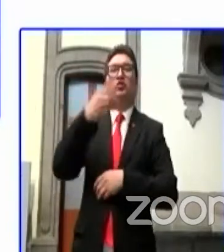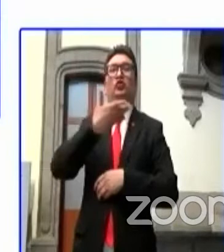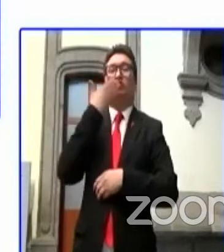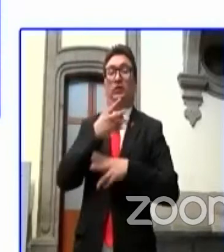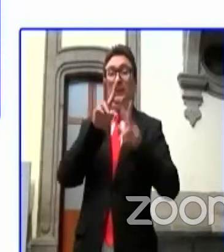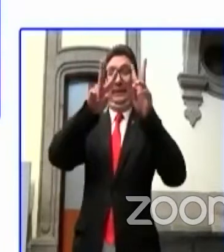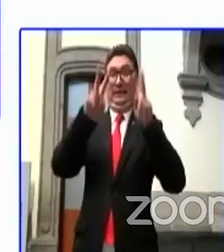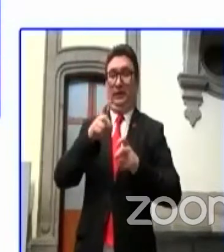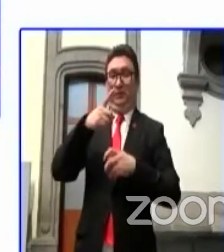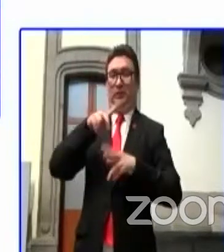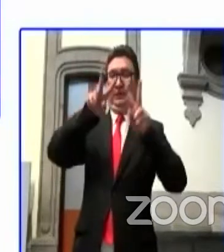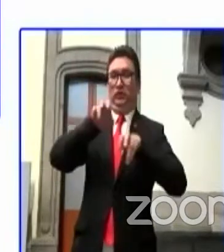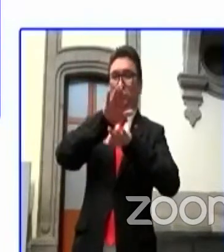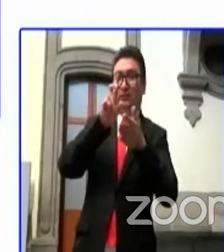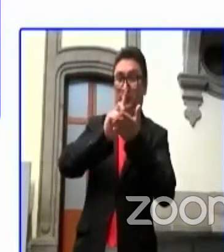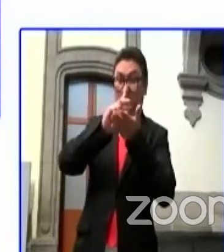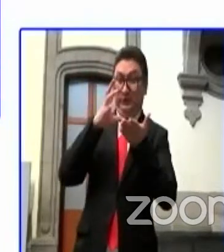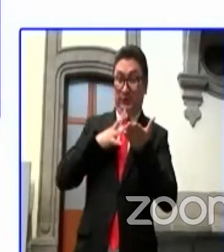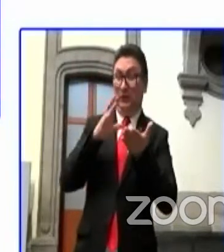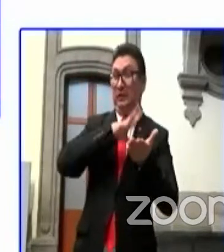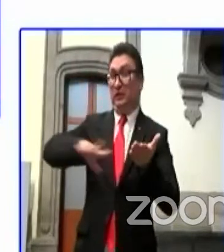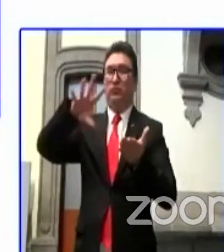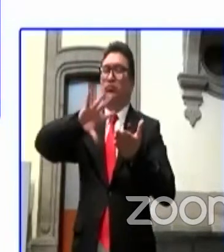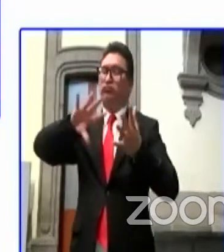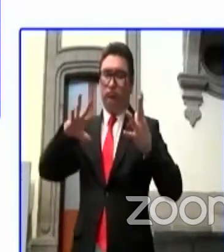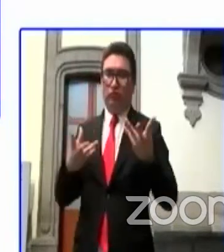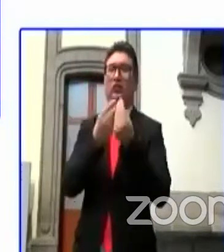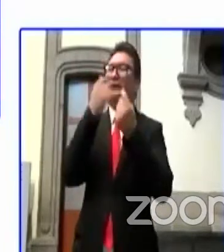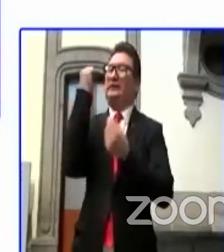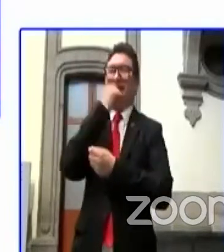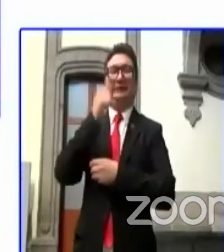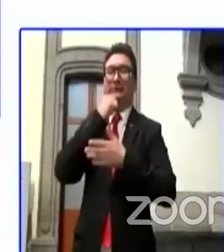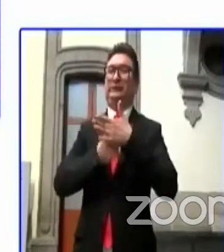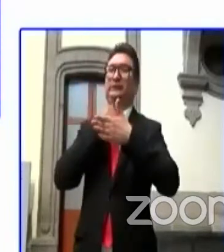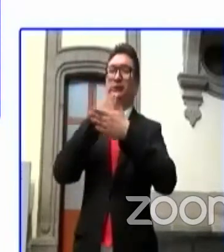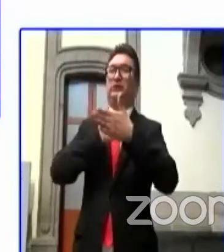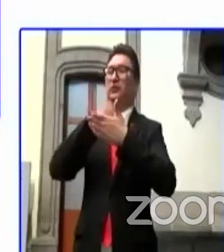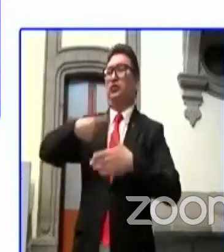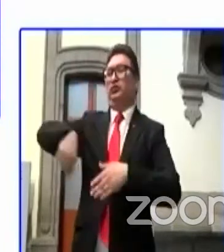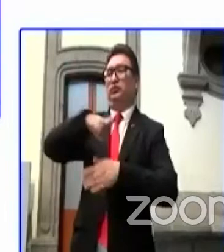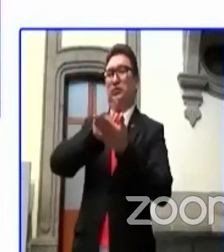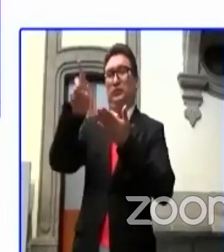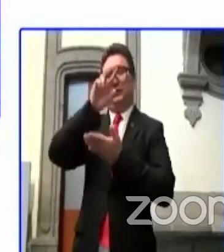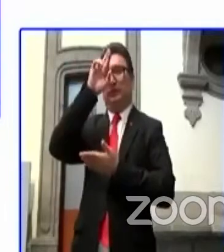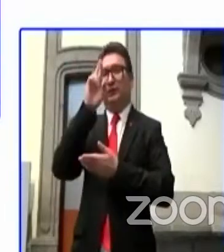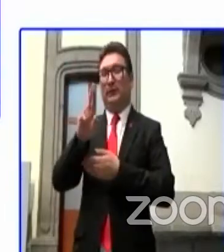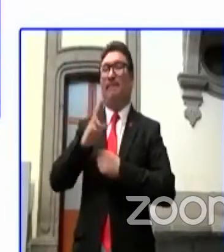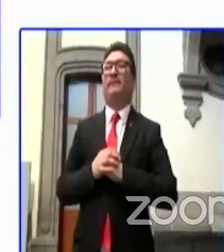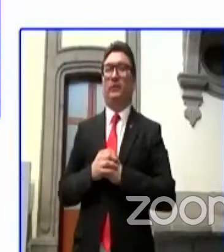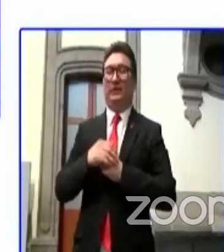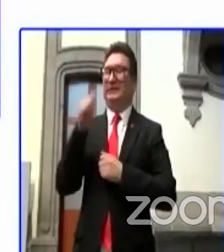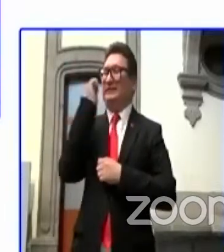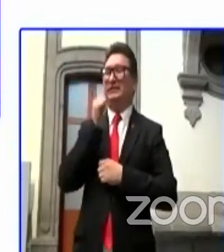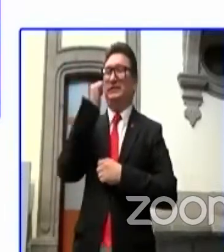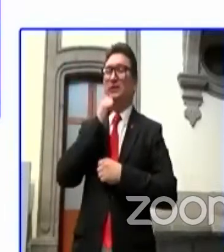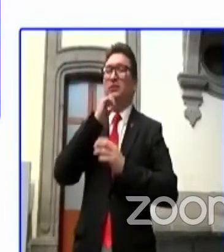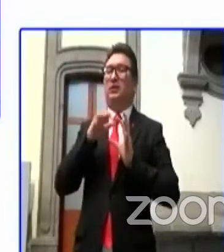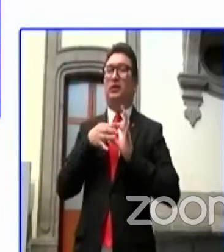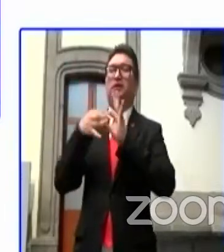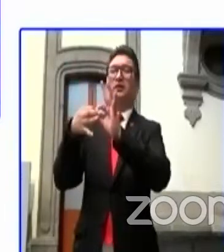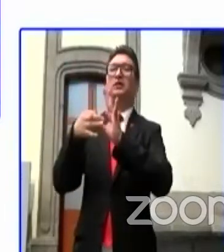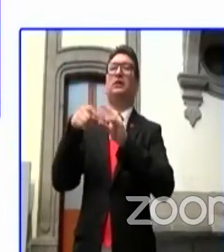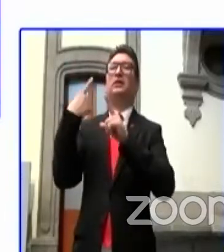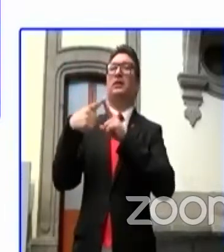sin nosotras" sea el símbolo de igualdad y exigencia de nuestros derechos, y siempre de la mano de las personas